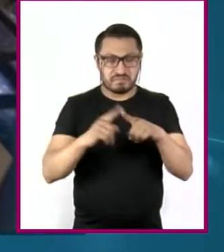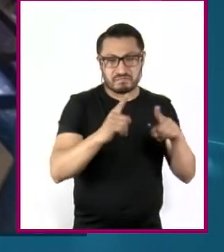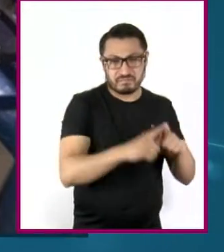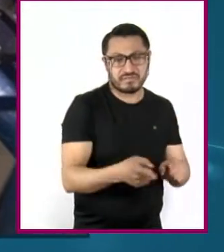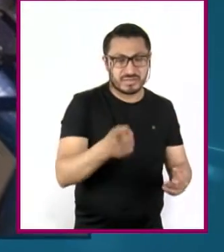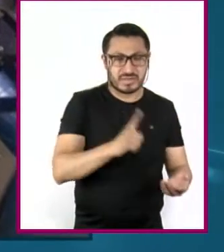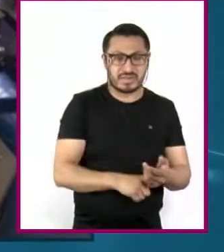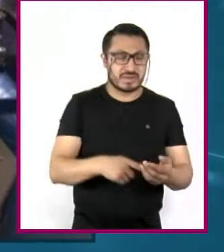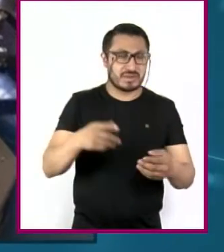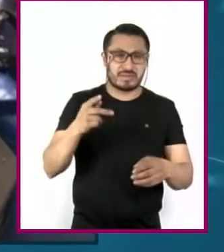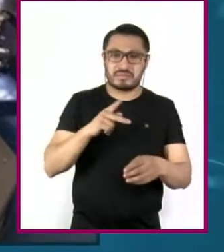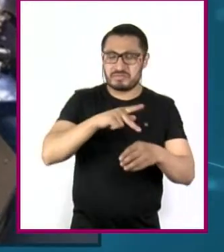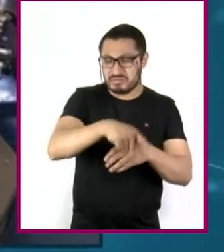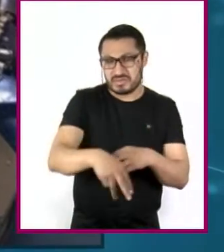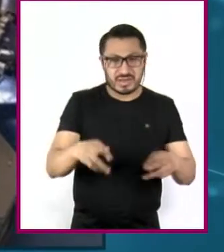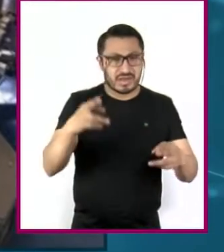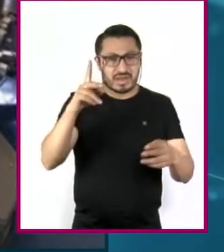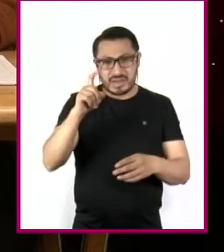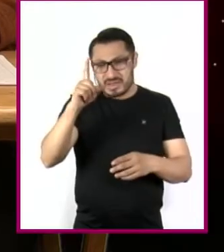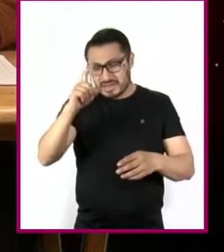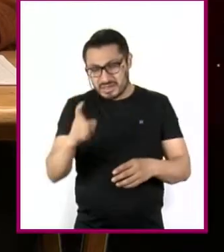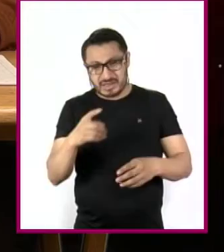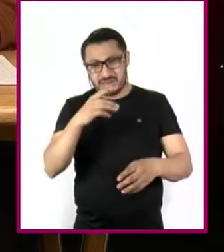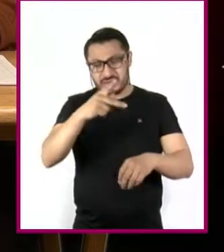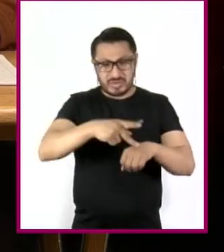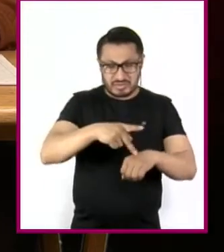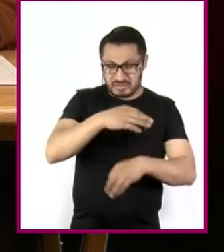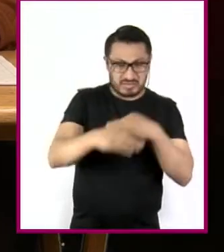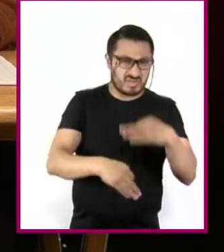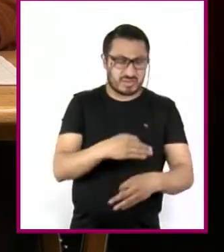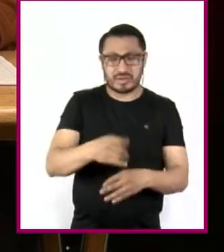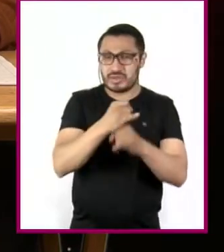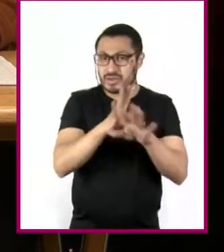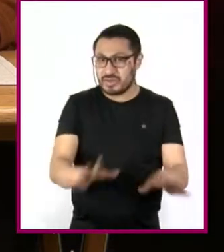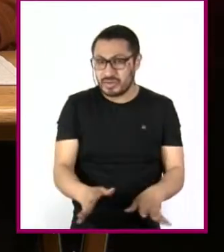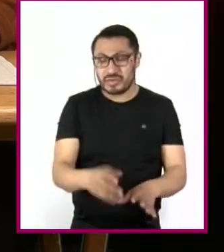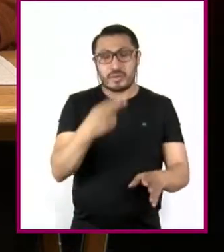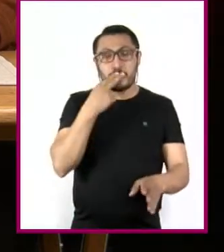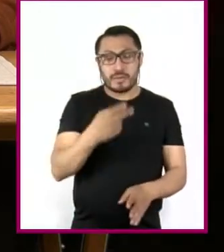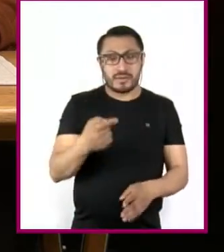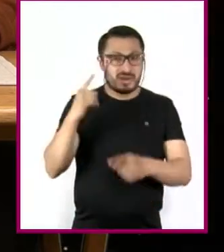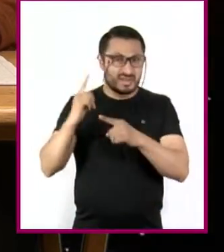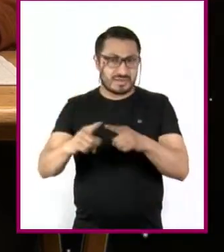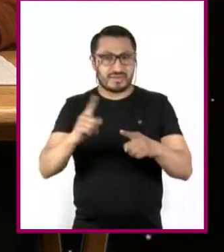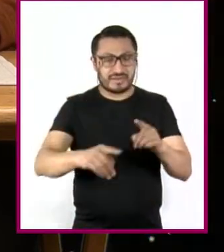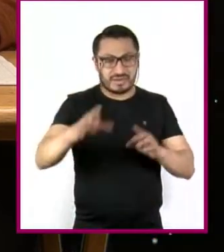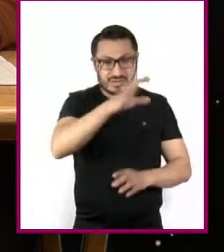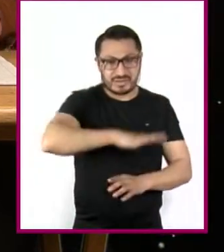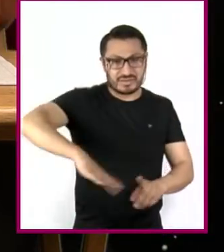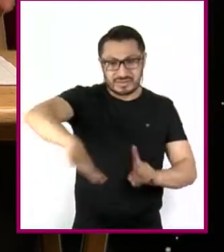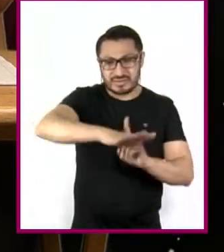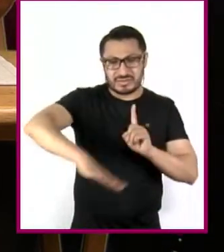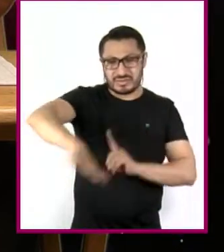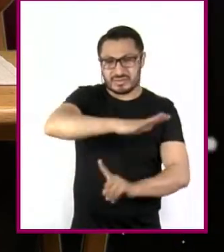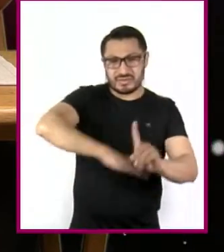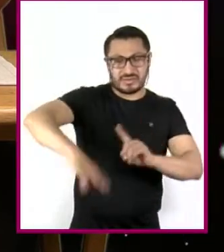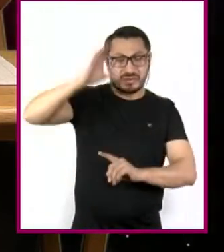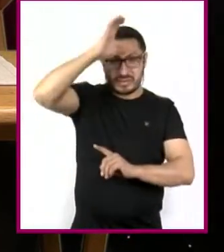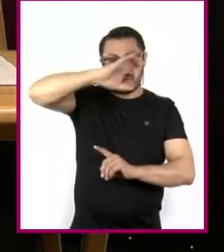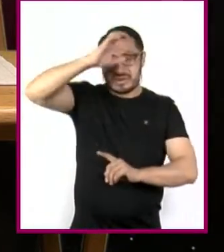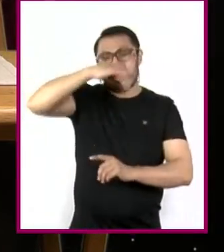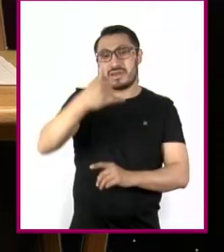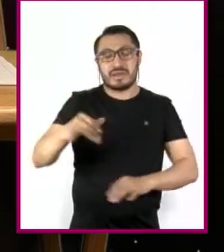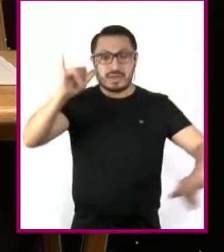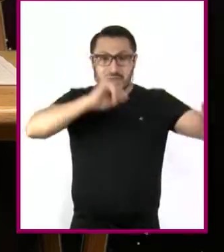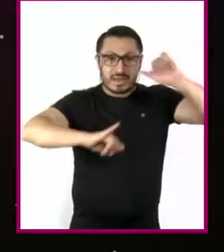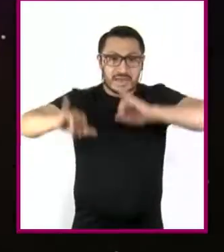desde tejidos, líquidos y rocas sólidas. Esta info es utilizada en diferentes campos de la ciencia, además de la